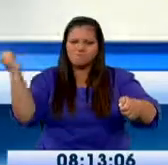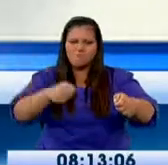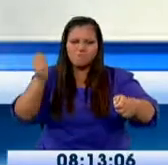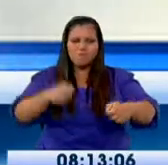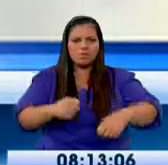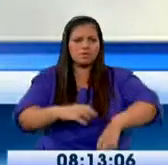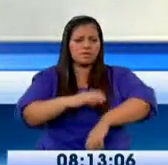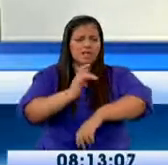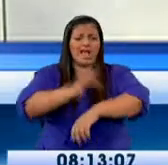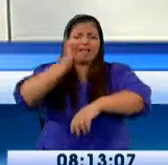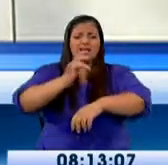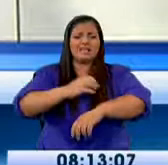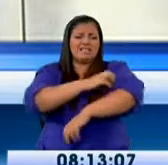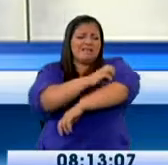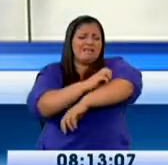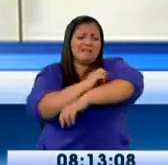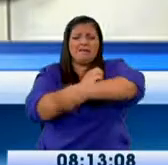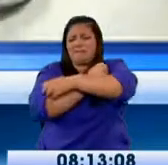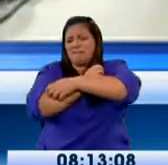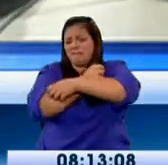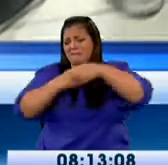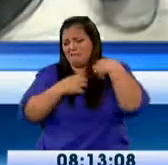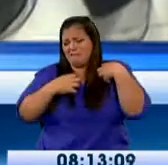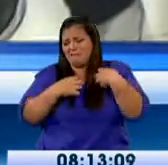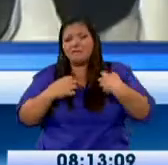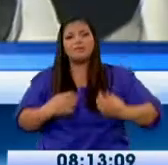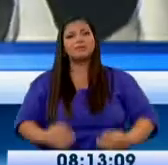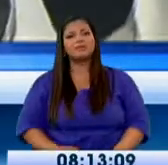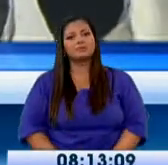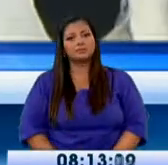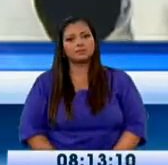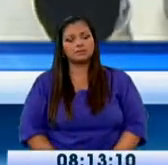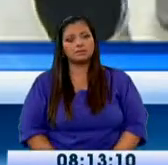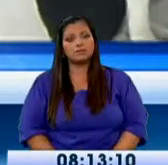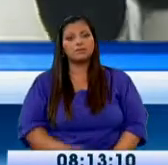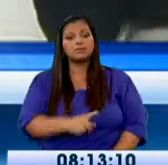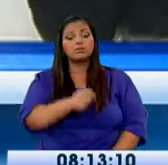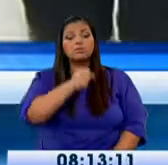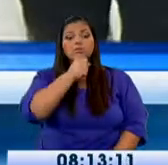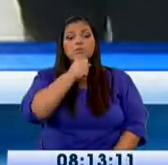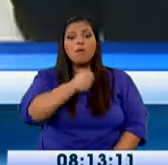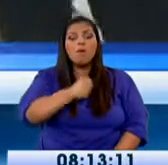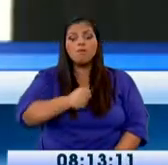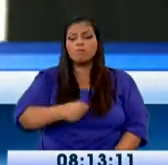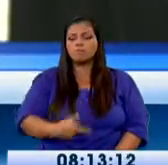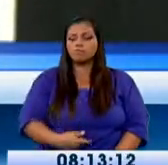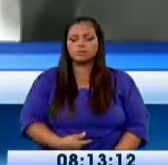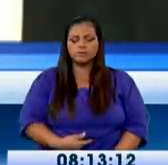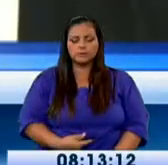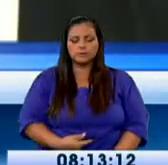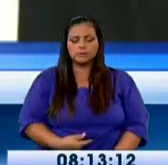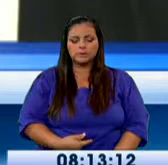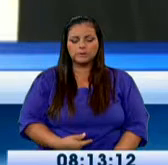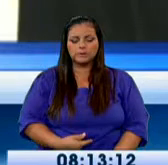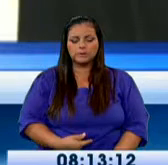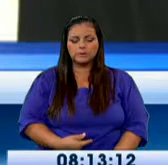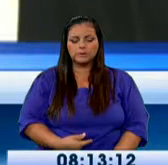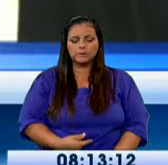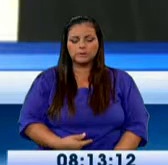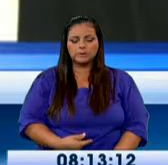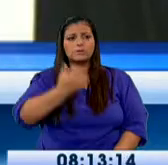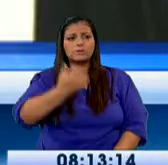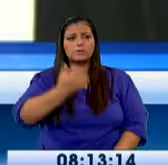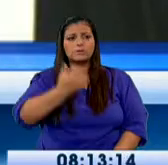picazón. Si el abuelo del menor no hubiese tomado la decisión oportuna de llamar al